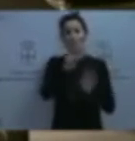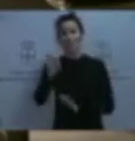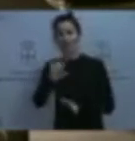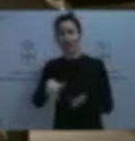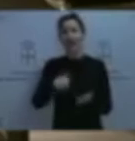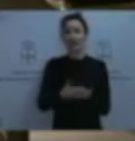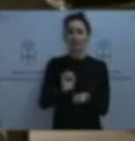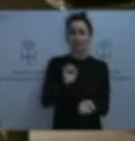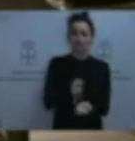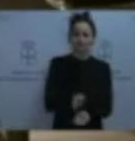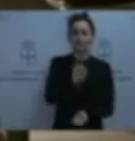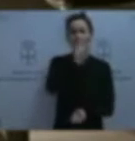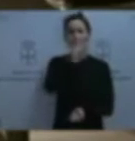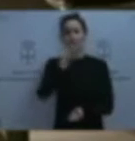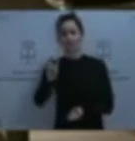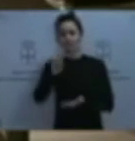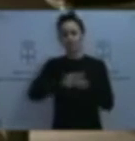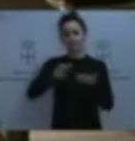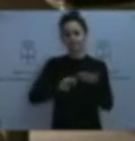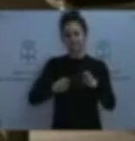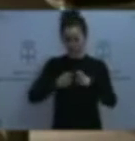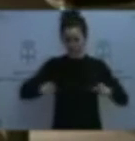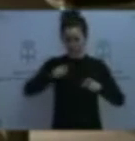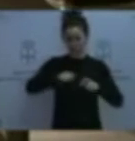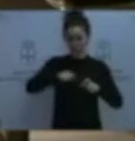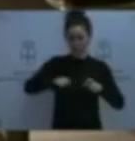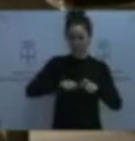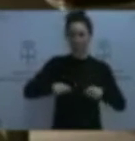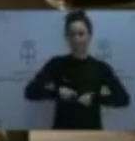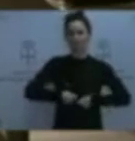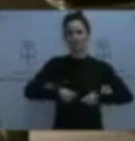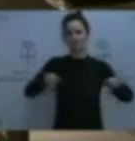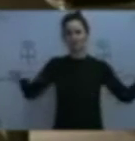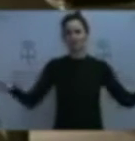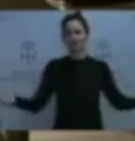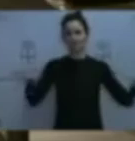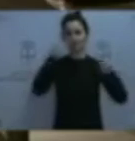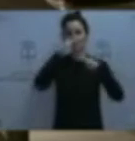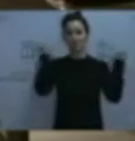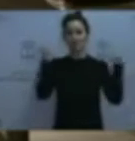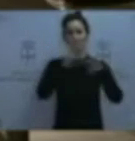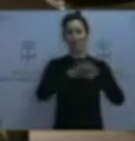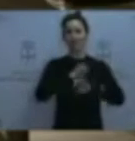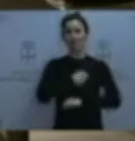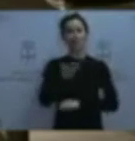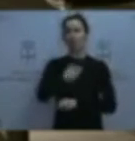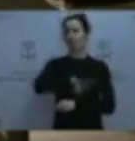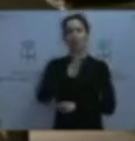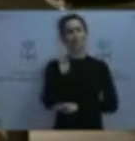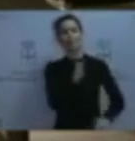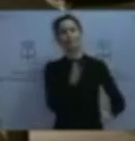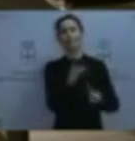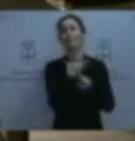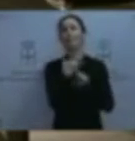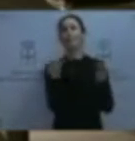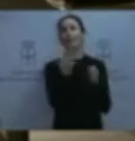42, lo que hacen es escribir en tarjetas a mano, repartidas por lugares públicos para que viese todo el mundo, lo que estaba pasando